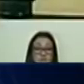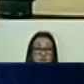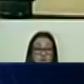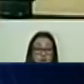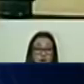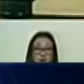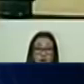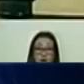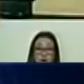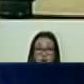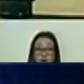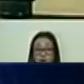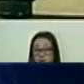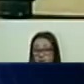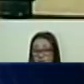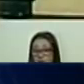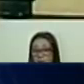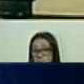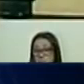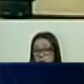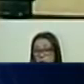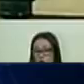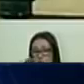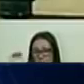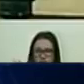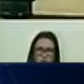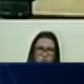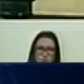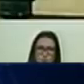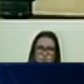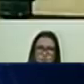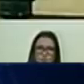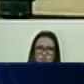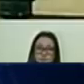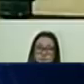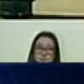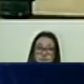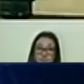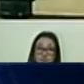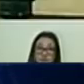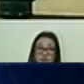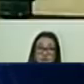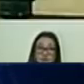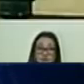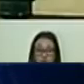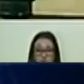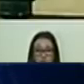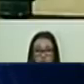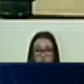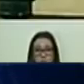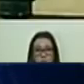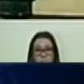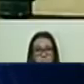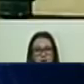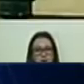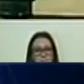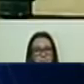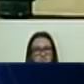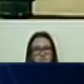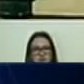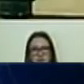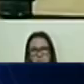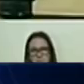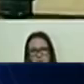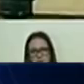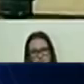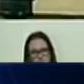ningún país o hablar mal, no. Significa que nosotros, mira, tenemos un país especial, hermoso.